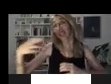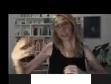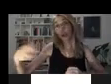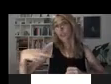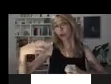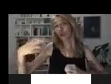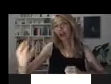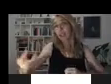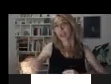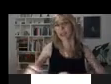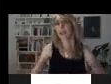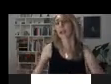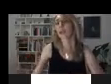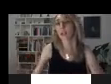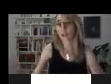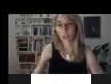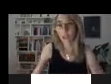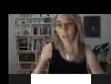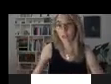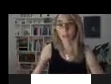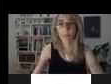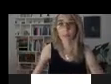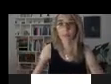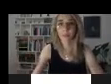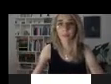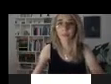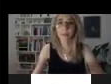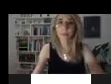nuestra trayectoria, nuestra carrera a lo largo del tiempo.